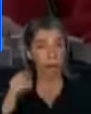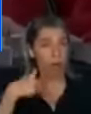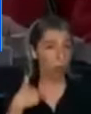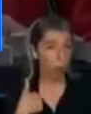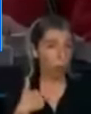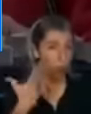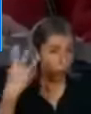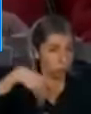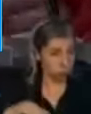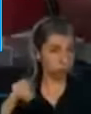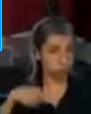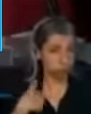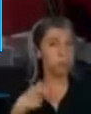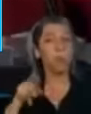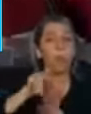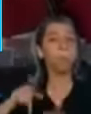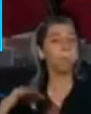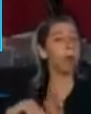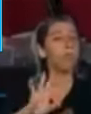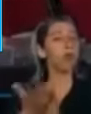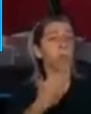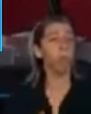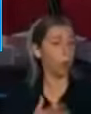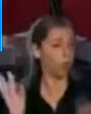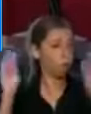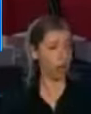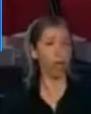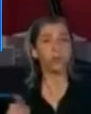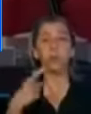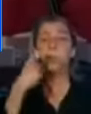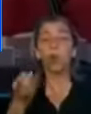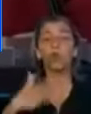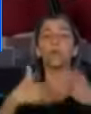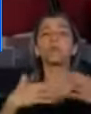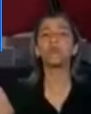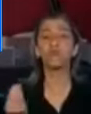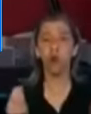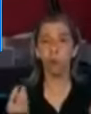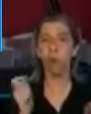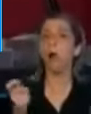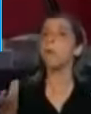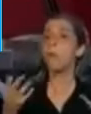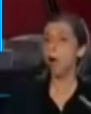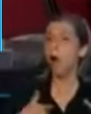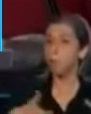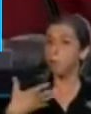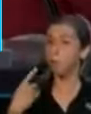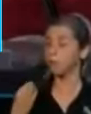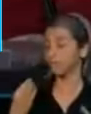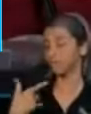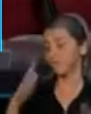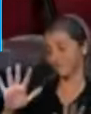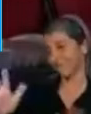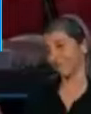que son Bullrich, Milei y Massa, digo, lo que se discutió ayer en el prime time de la televisión,